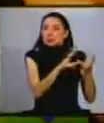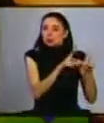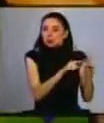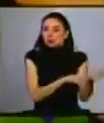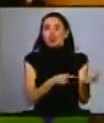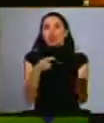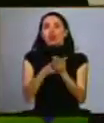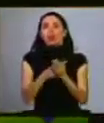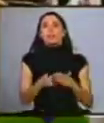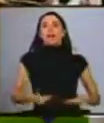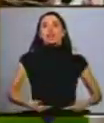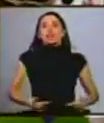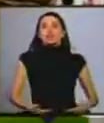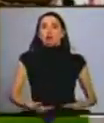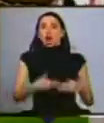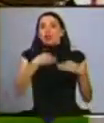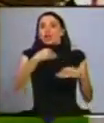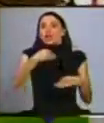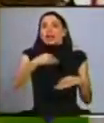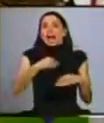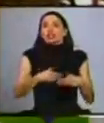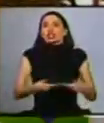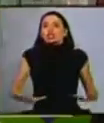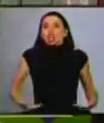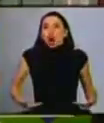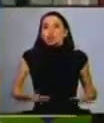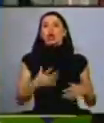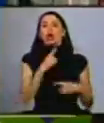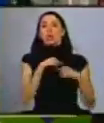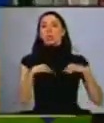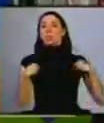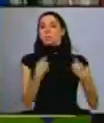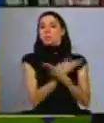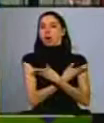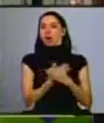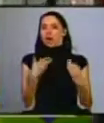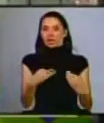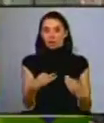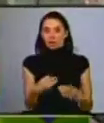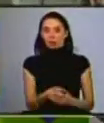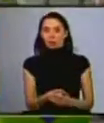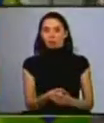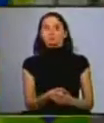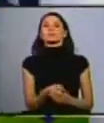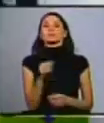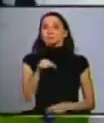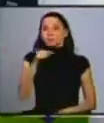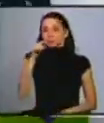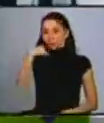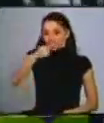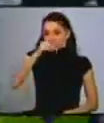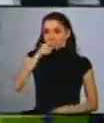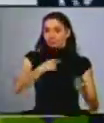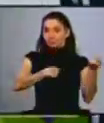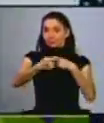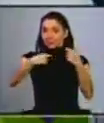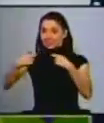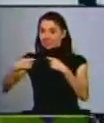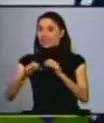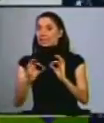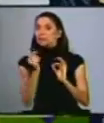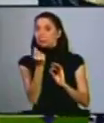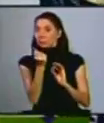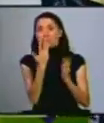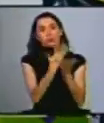generalmente se lleva un chorcito más elegante y una polerita elegante. El retail también apuesta a esta noche especial. Precios y modelos